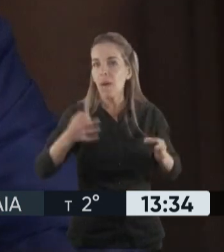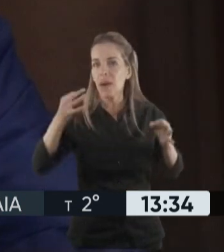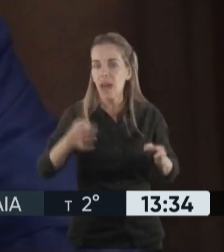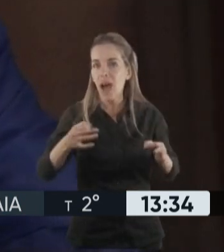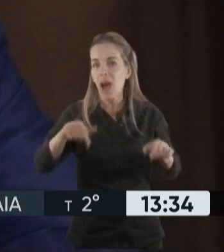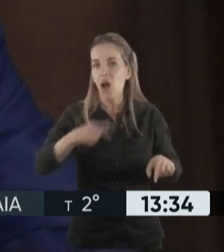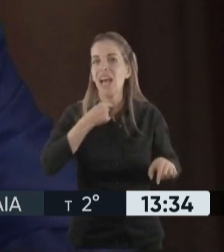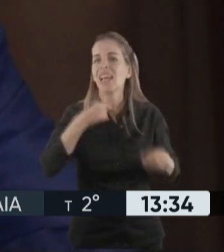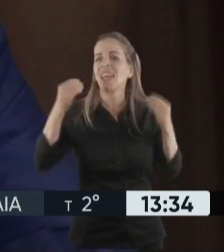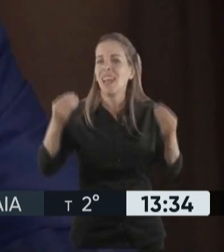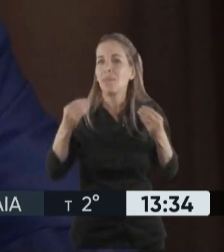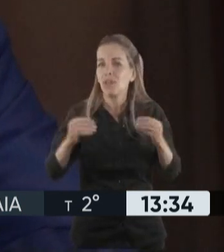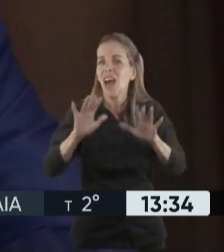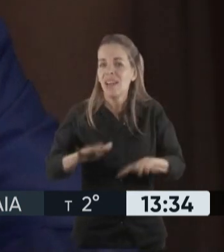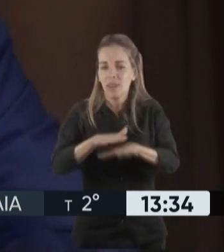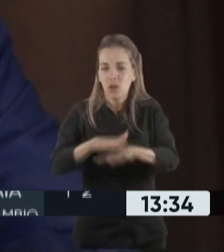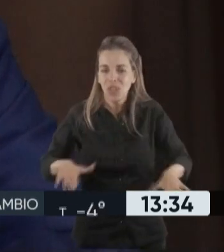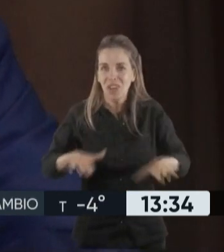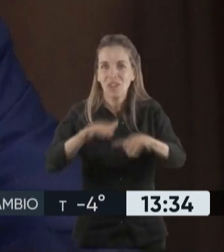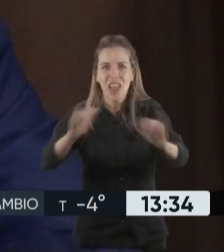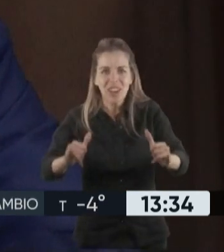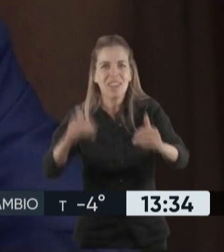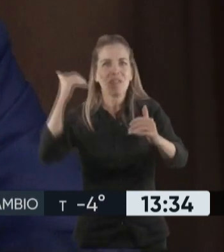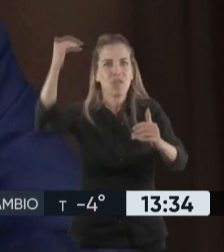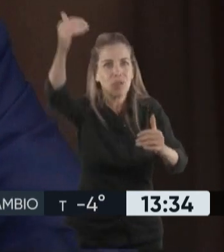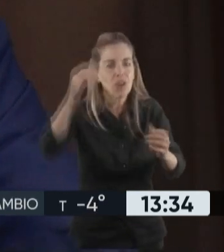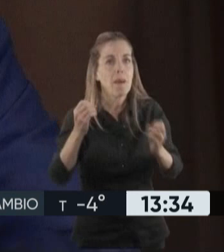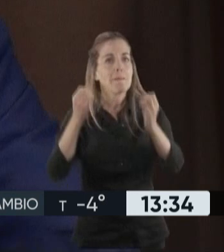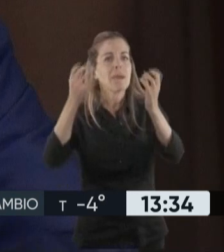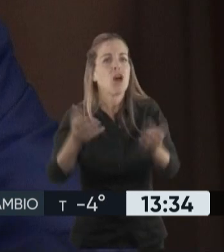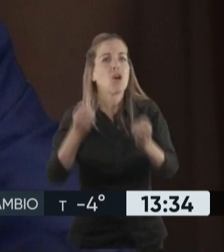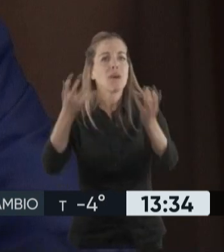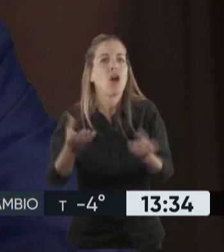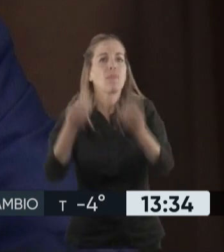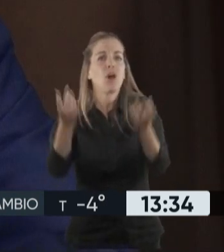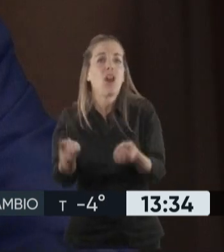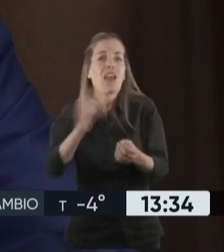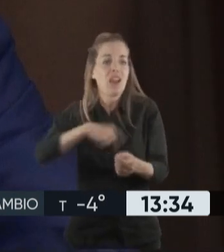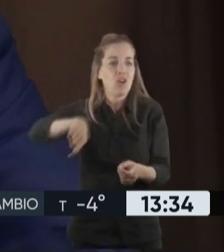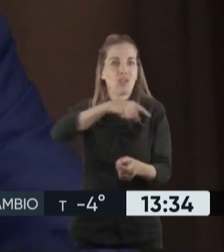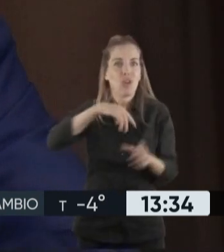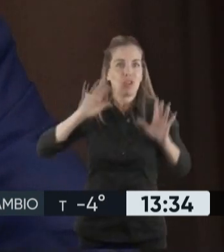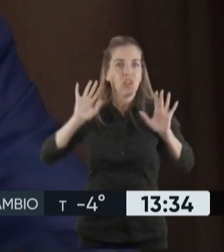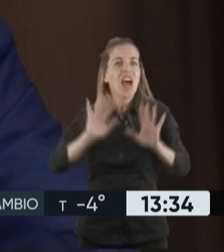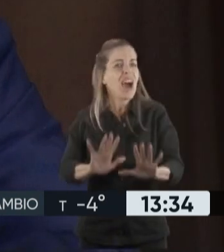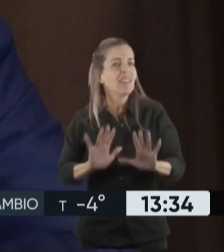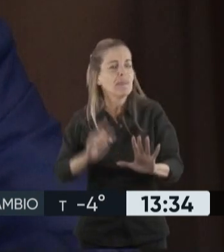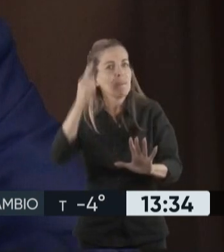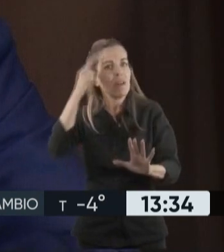que queremos es que cada generación que venga esté mejor que la que estuvo, que la previa. Eso es nuestro